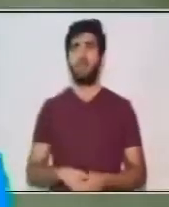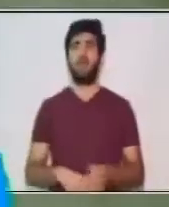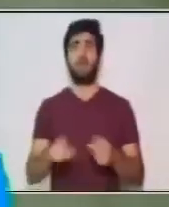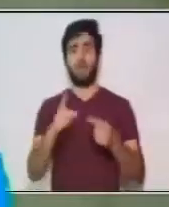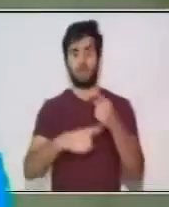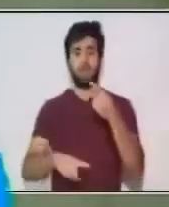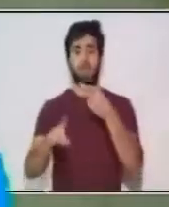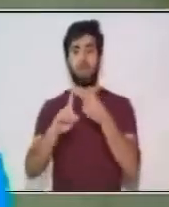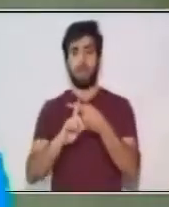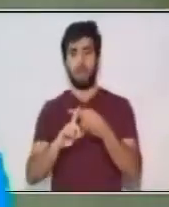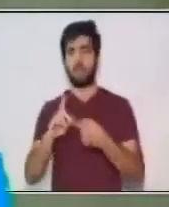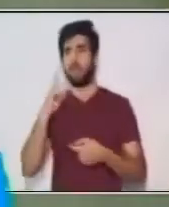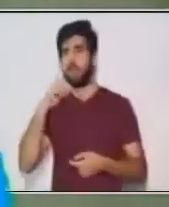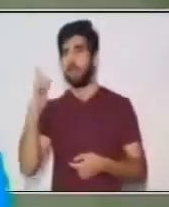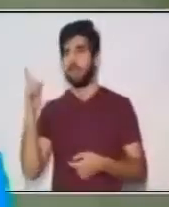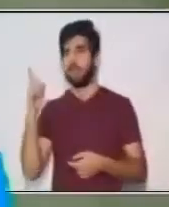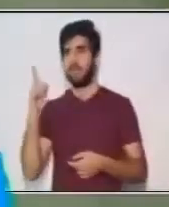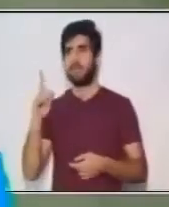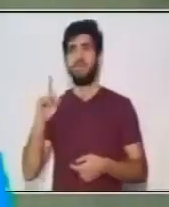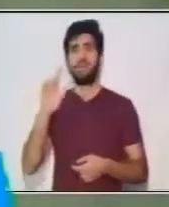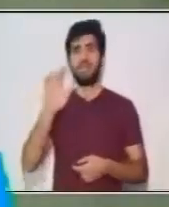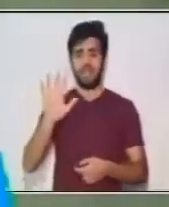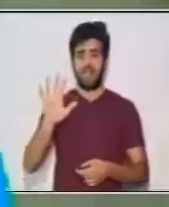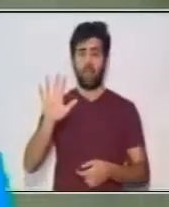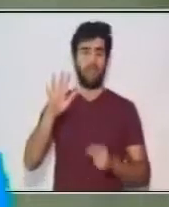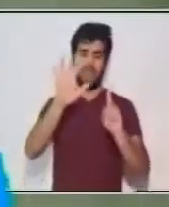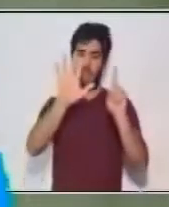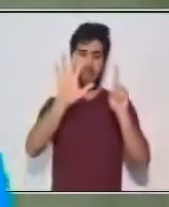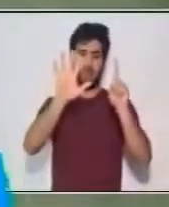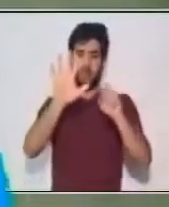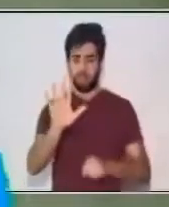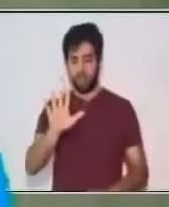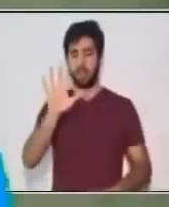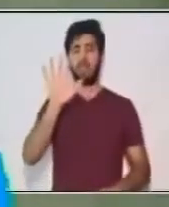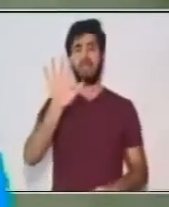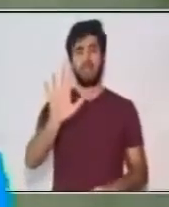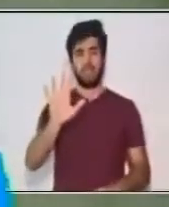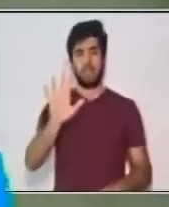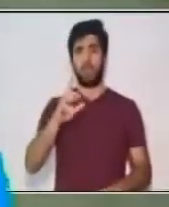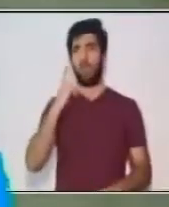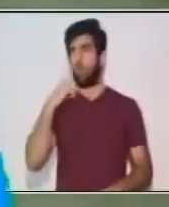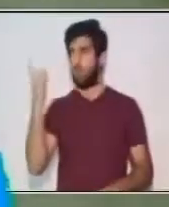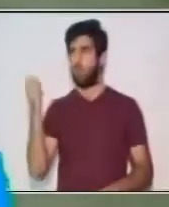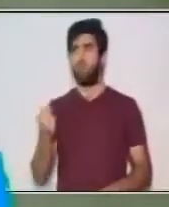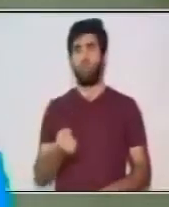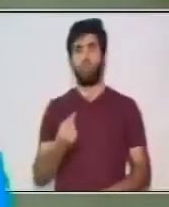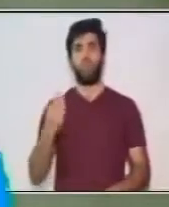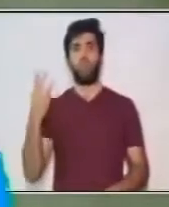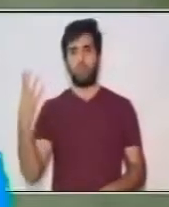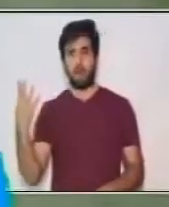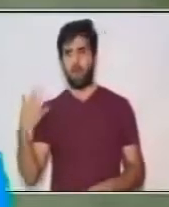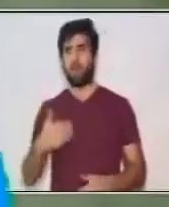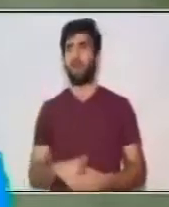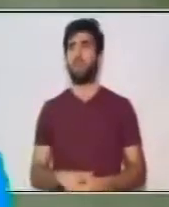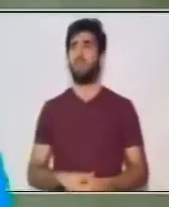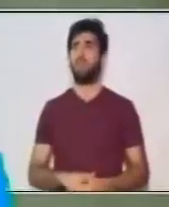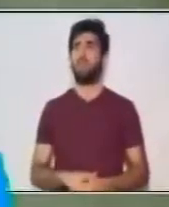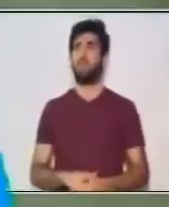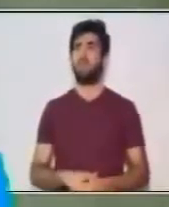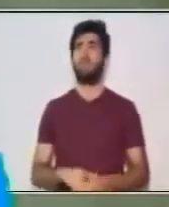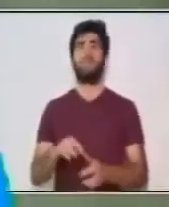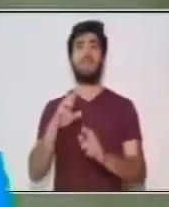el sumando es un número menor al de la segunda fila. Y